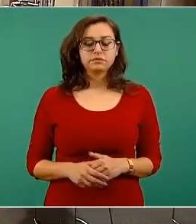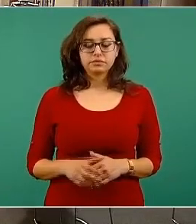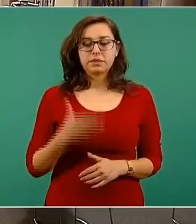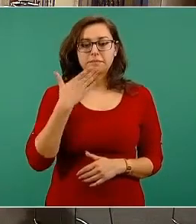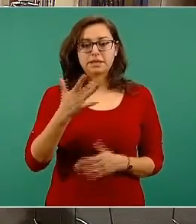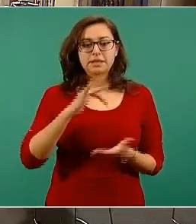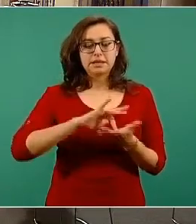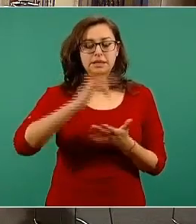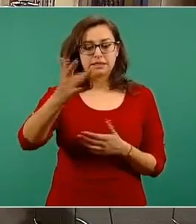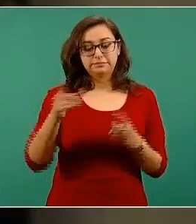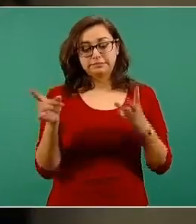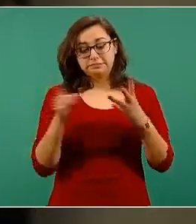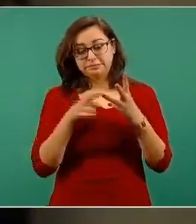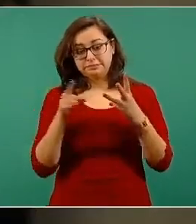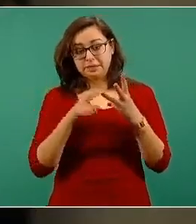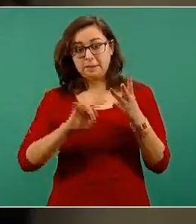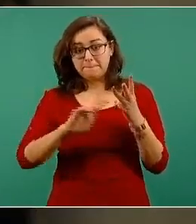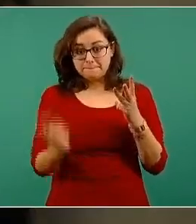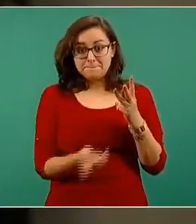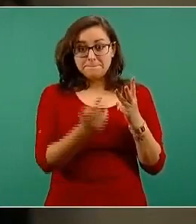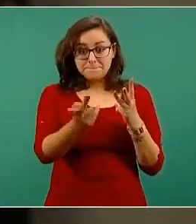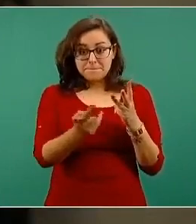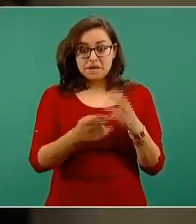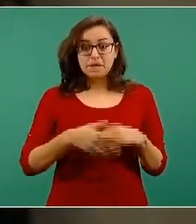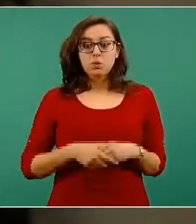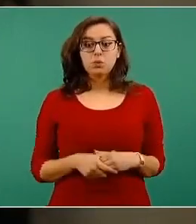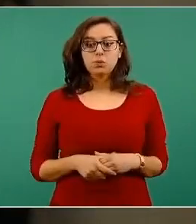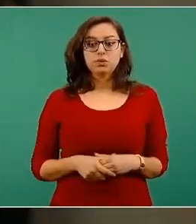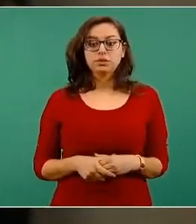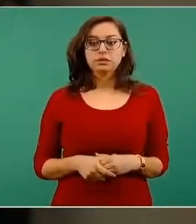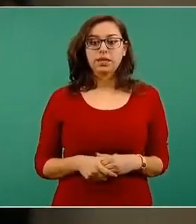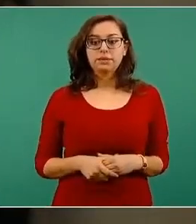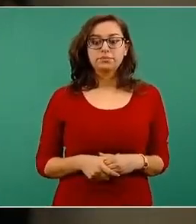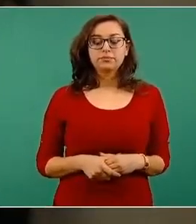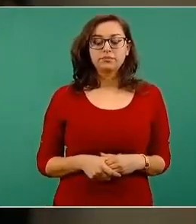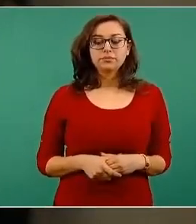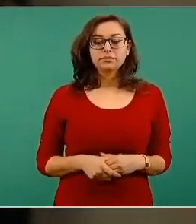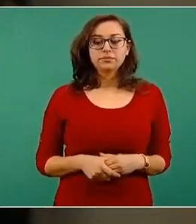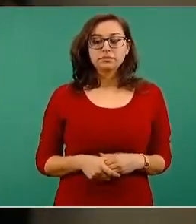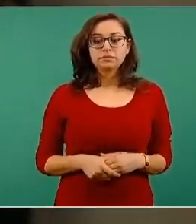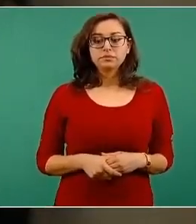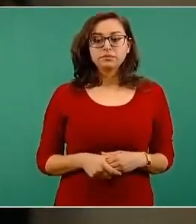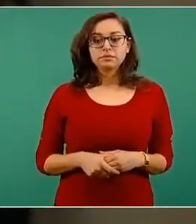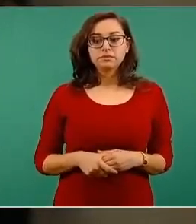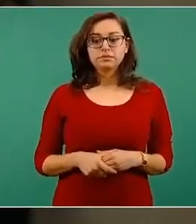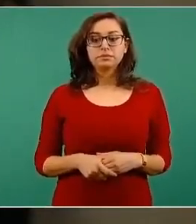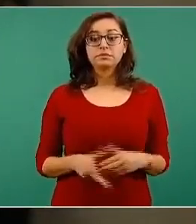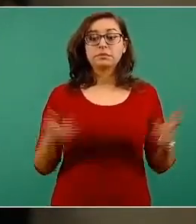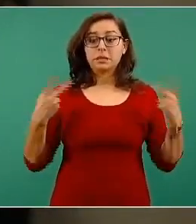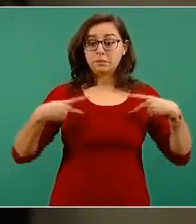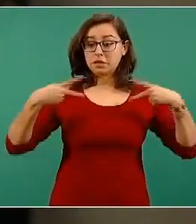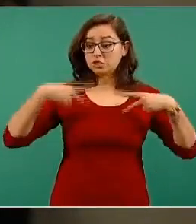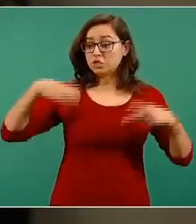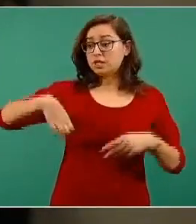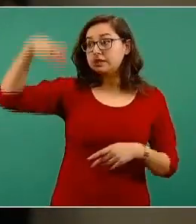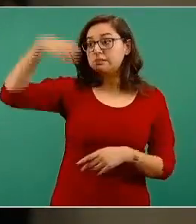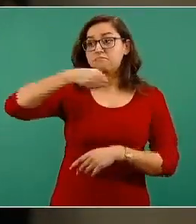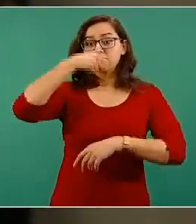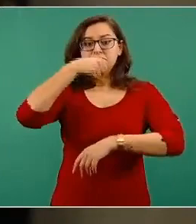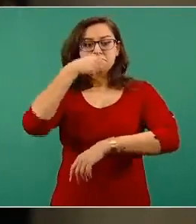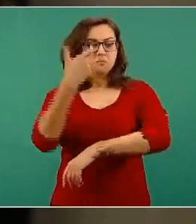sería, si pudieran comentarnos nuevamente acerca de la vacunación para las personas adultos mayores.